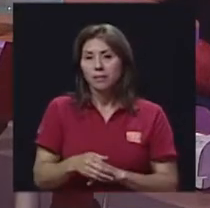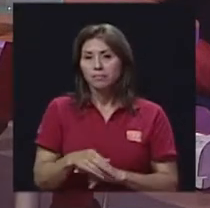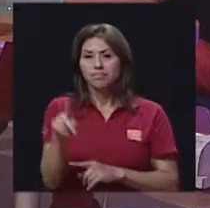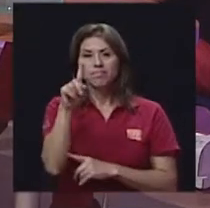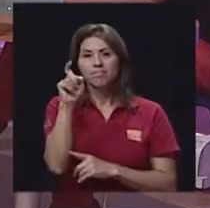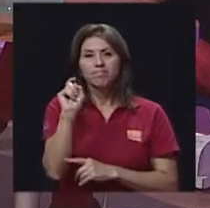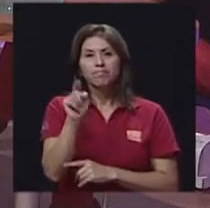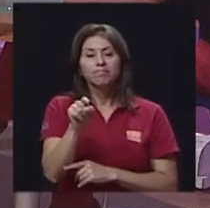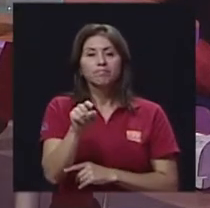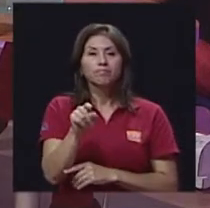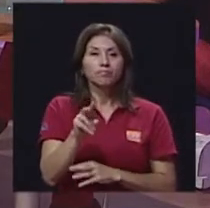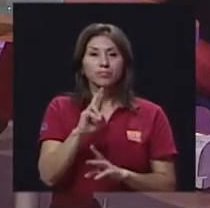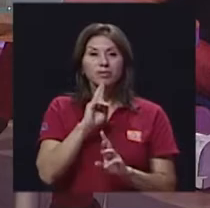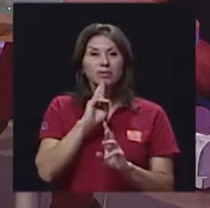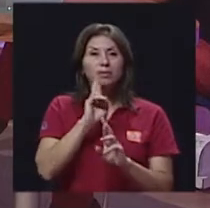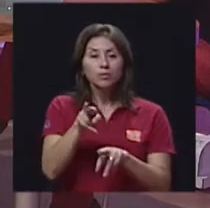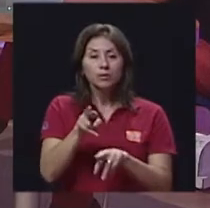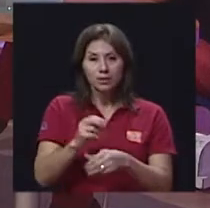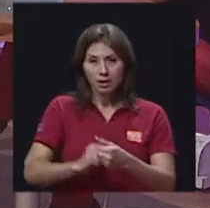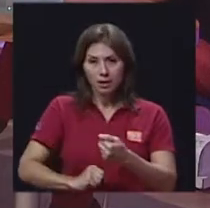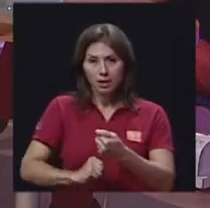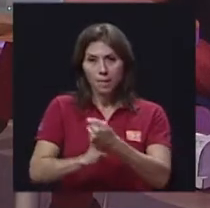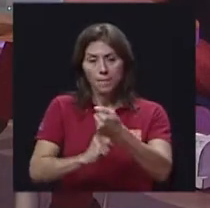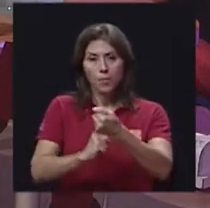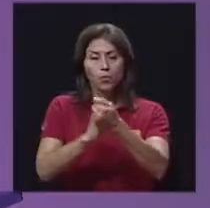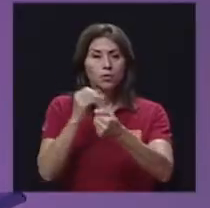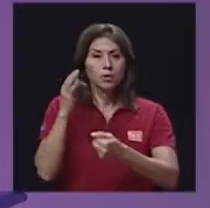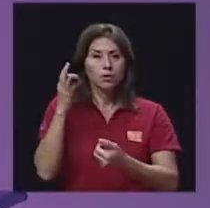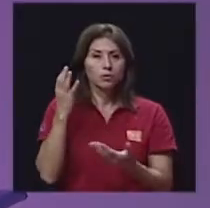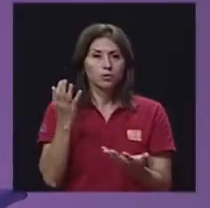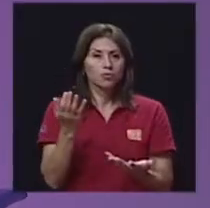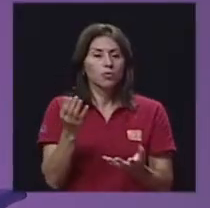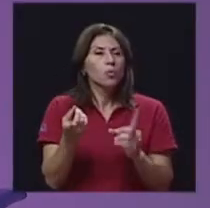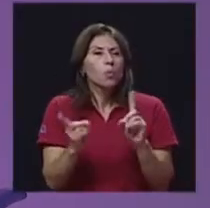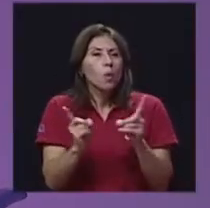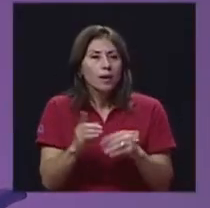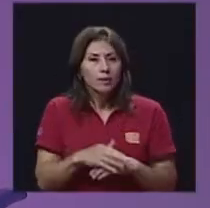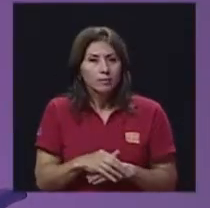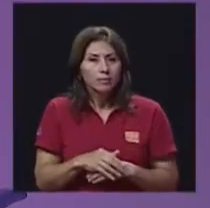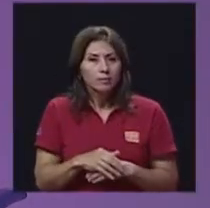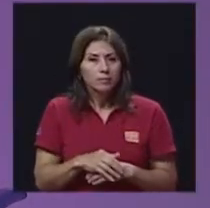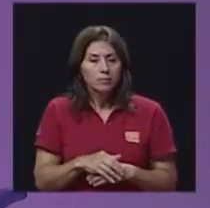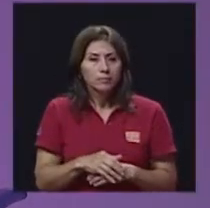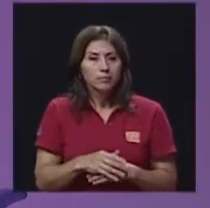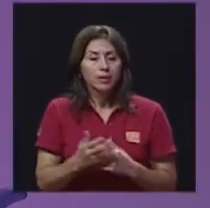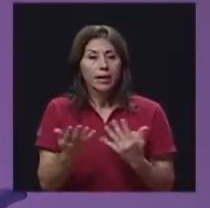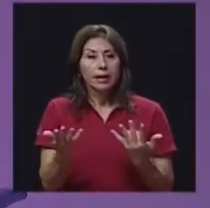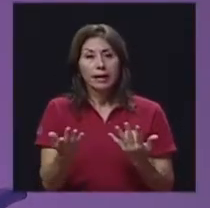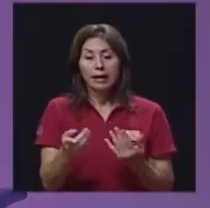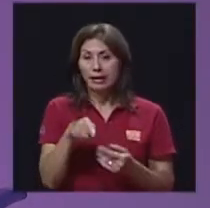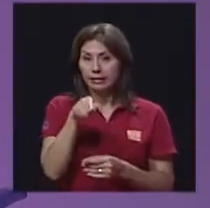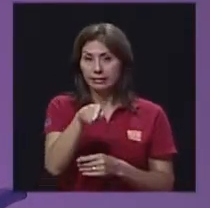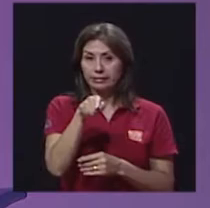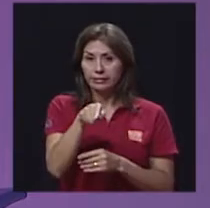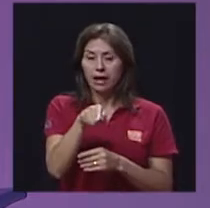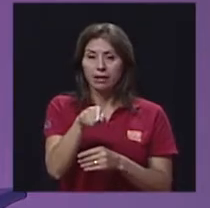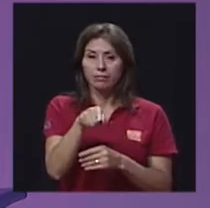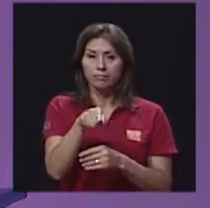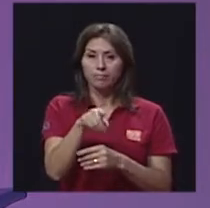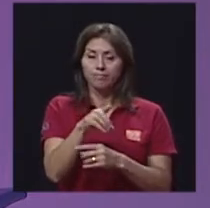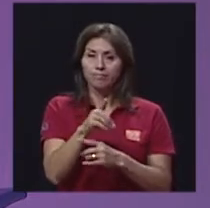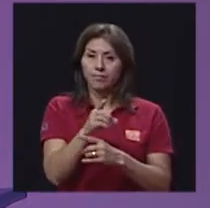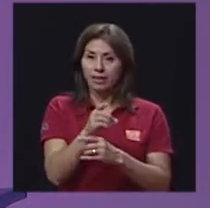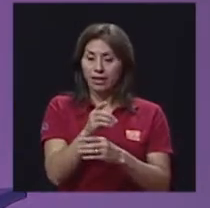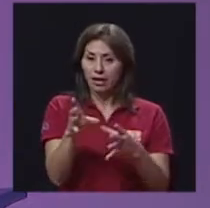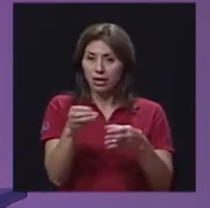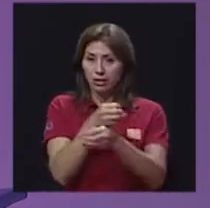la respuesta y el apoyo que las mujeres tienen de parte de esta instancia de la defensa